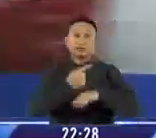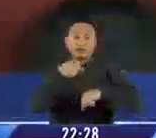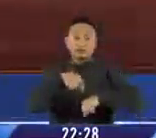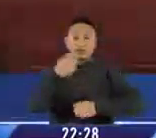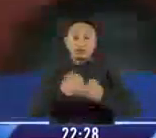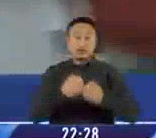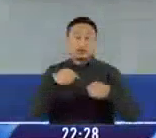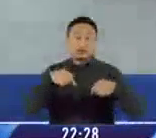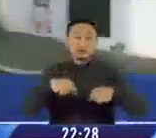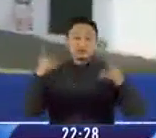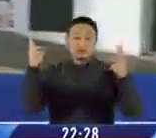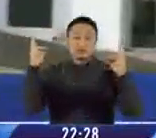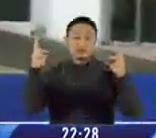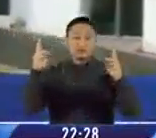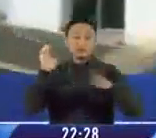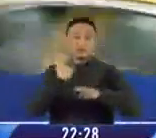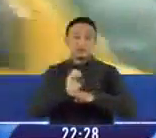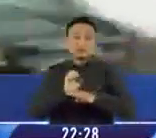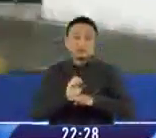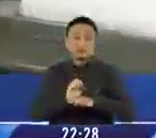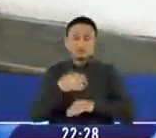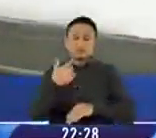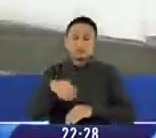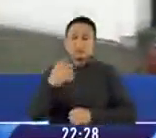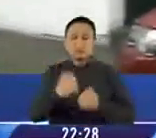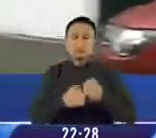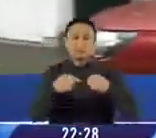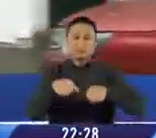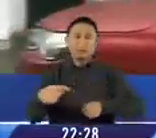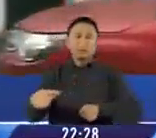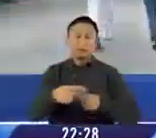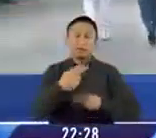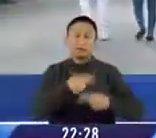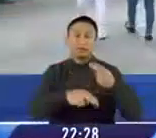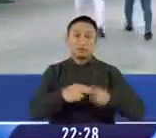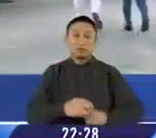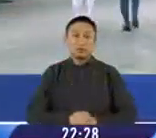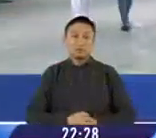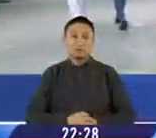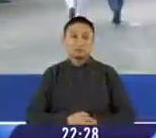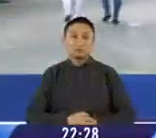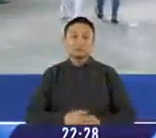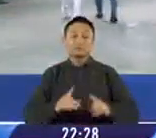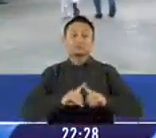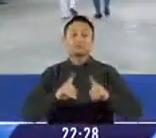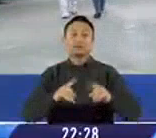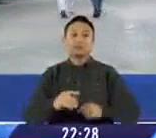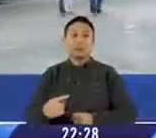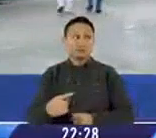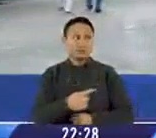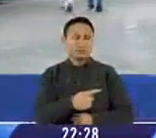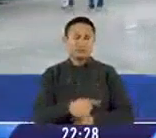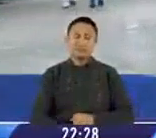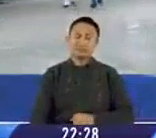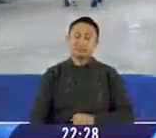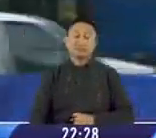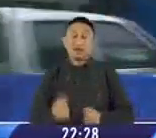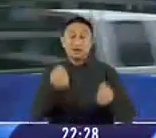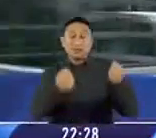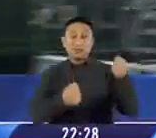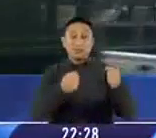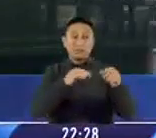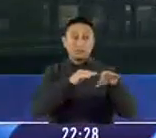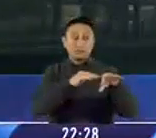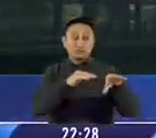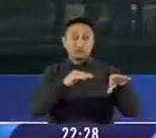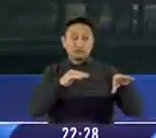los racionamientos de energía eléctrica se sintieron más en el sector comercial. Sin embargo, se formaron largas filas de vehículos en las